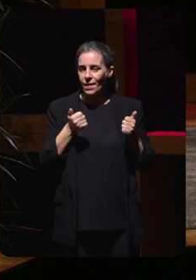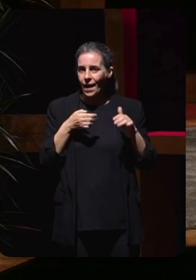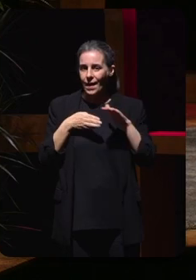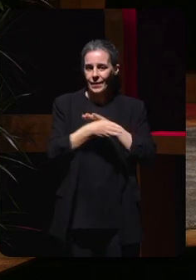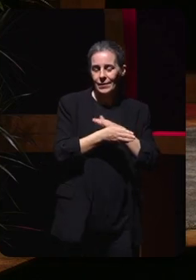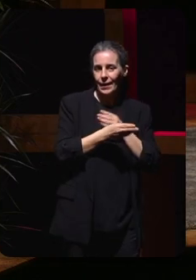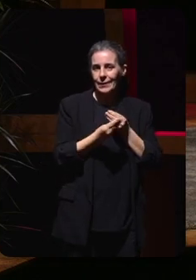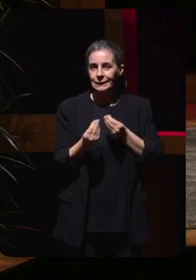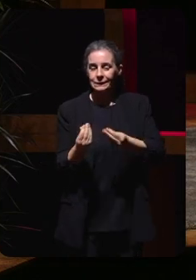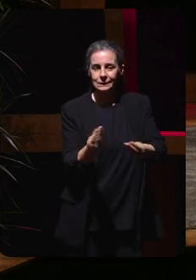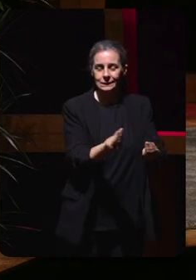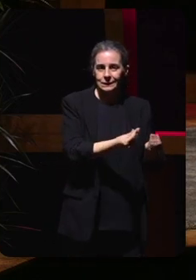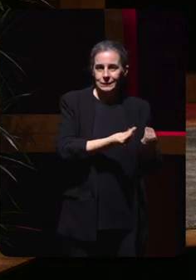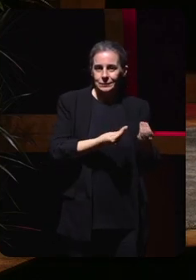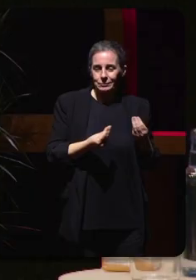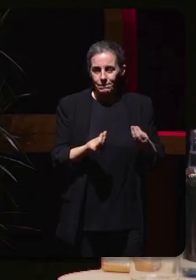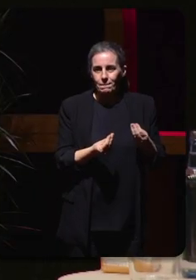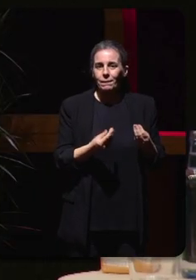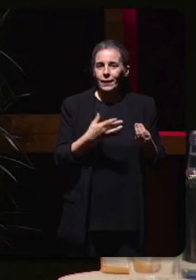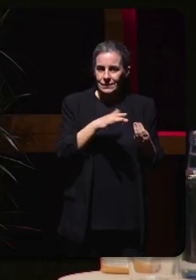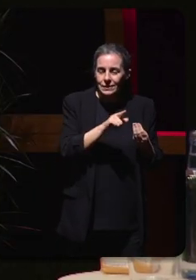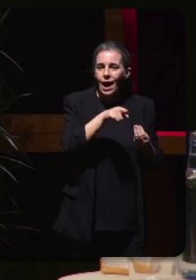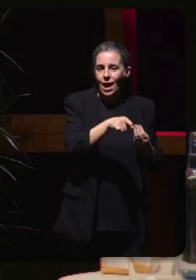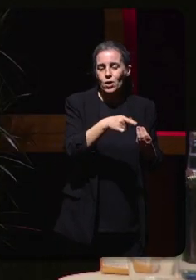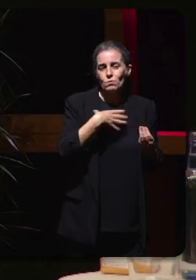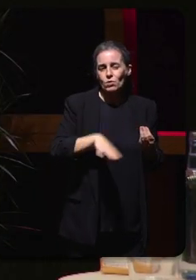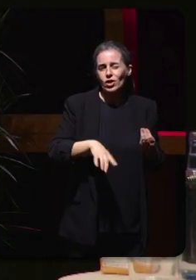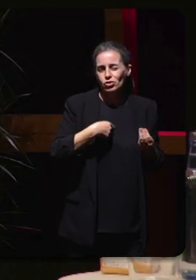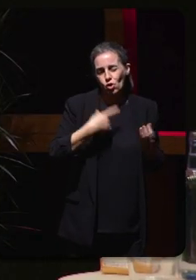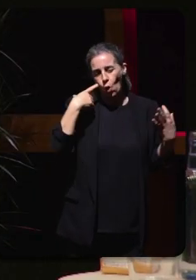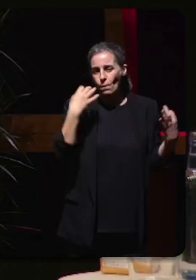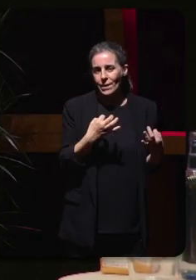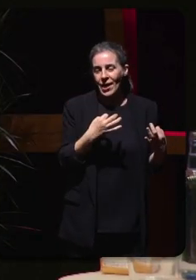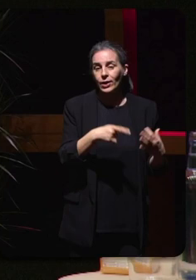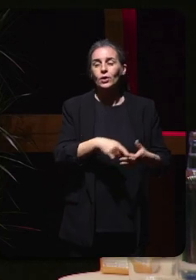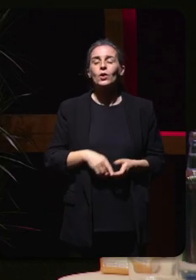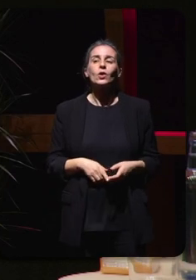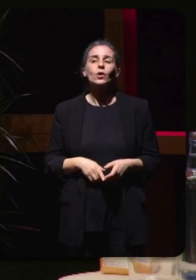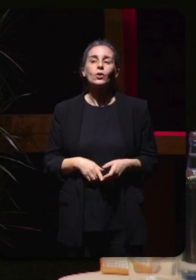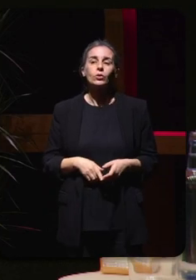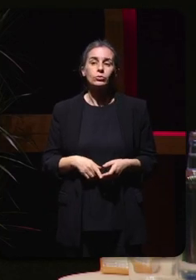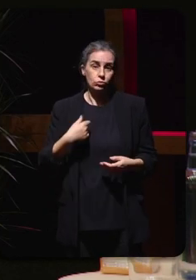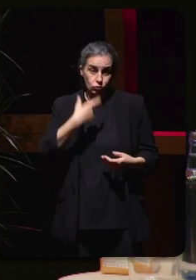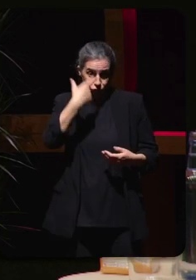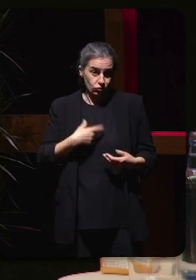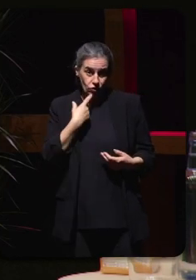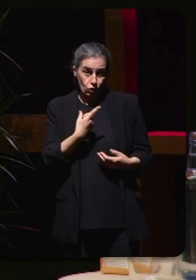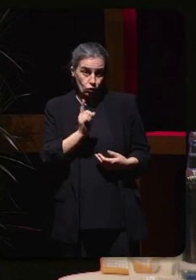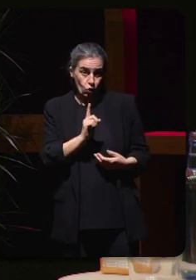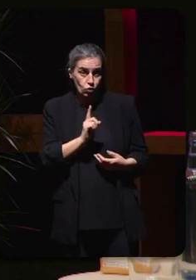en un terreno que sí que iban a considerar que era un peligro, ¿no? Porque, es decir, no yo, ¿no?, sino